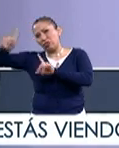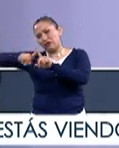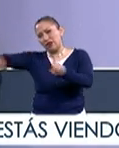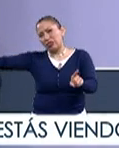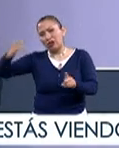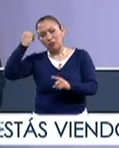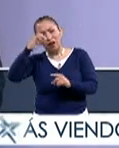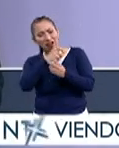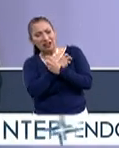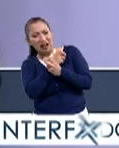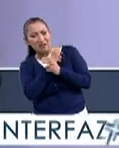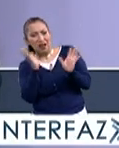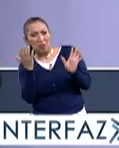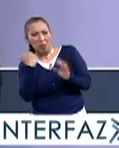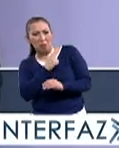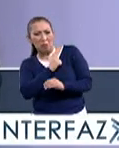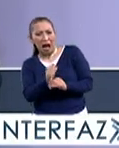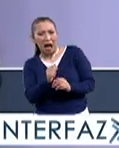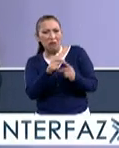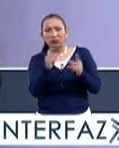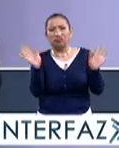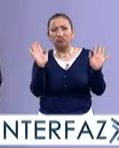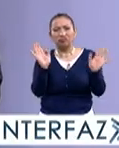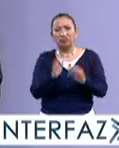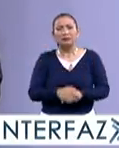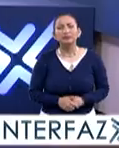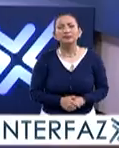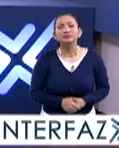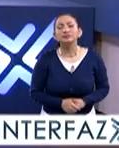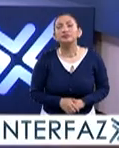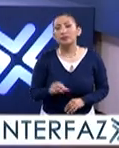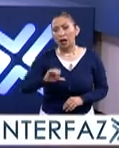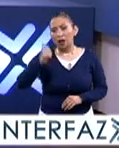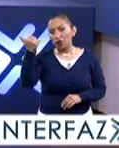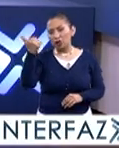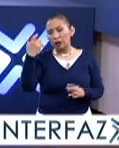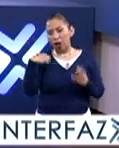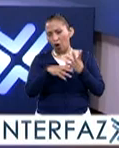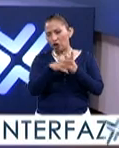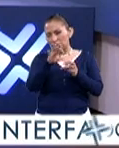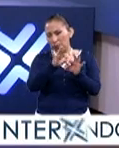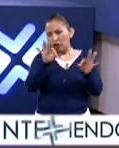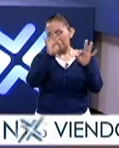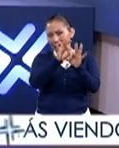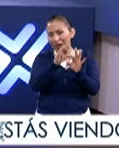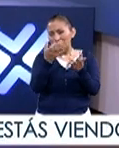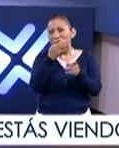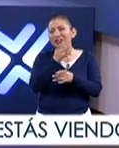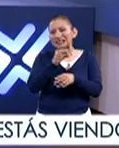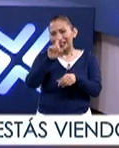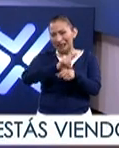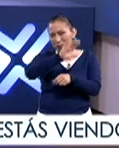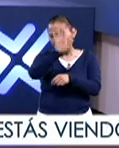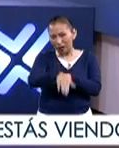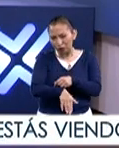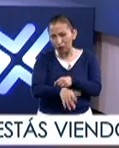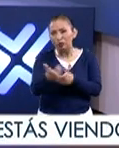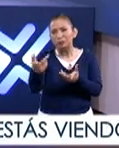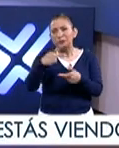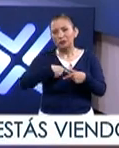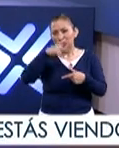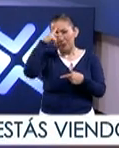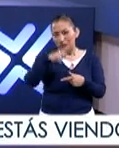¿no? Claro. Entonces sí hay que ser muy cuidadoso. Y además hay otro componente muy interesante de la celebración del Día de Muertos de